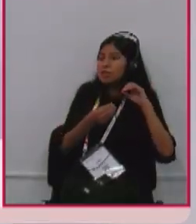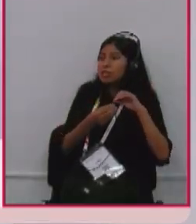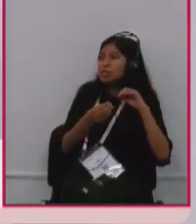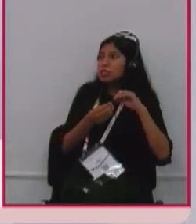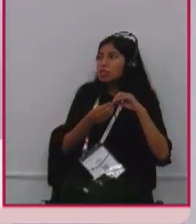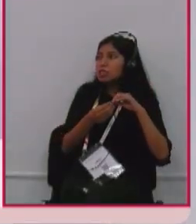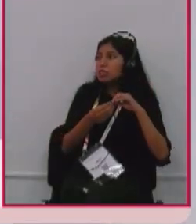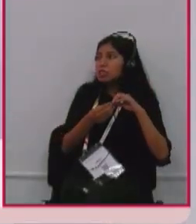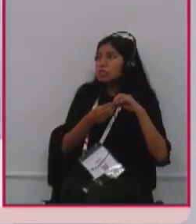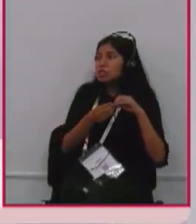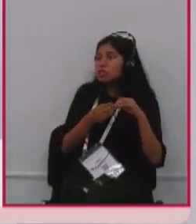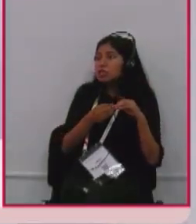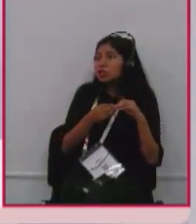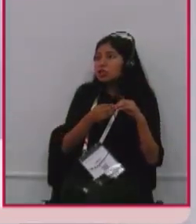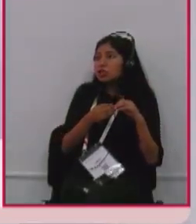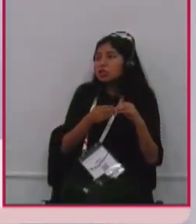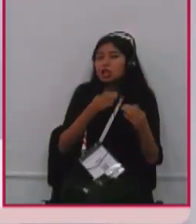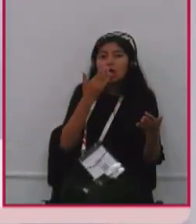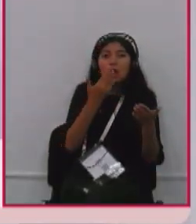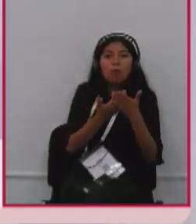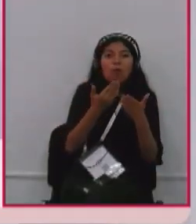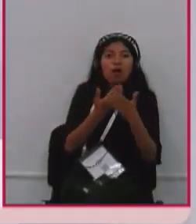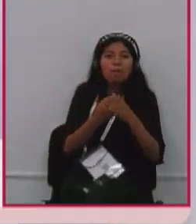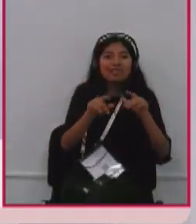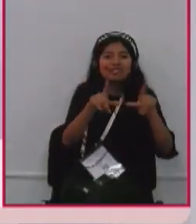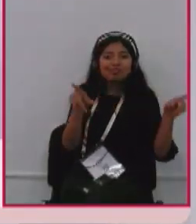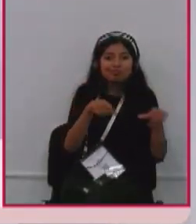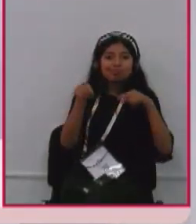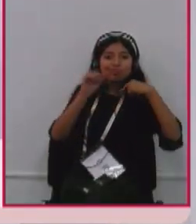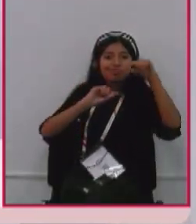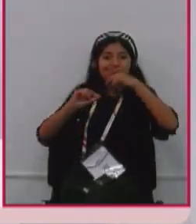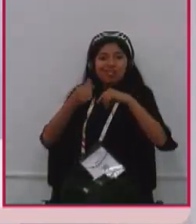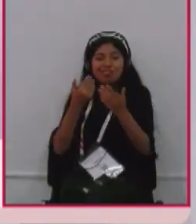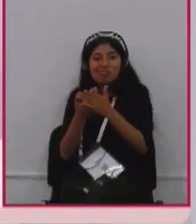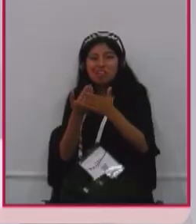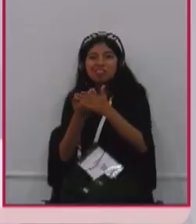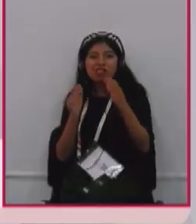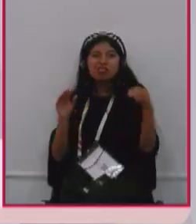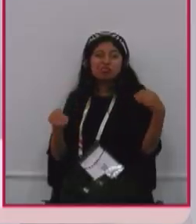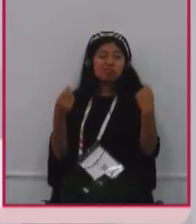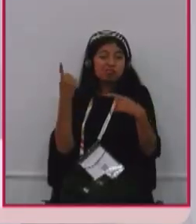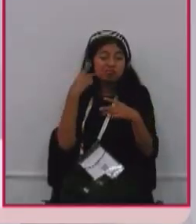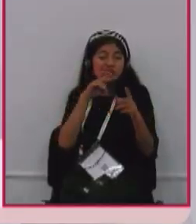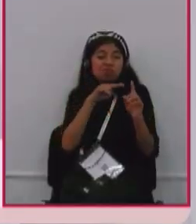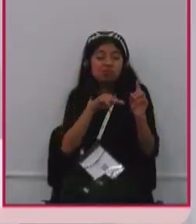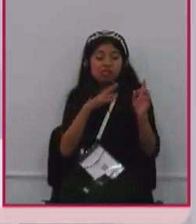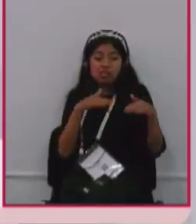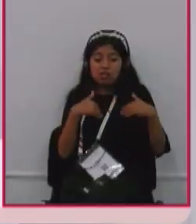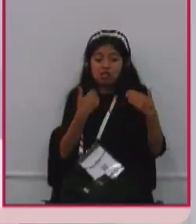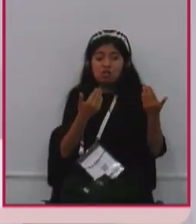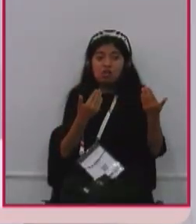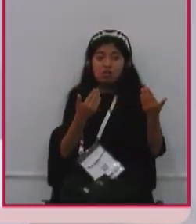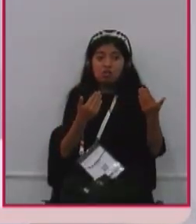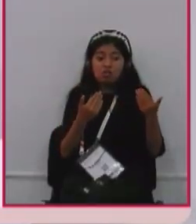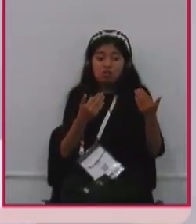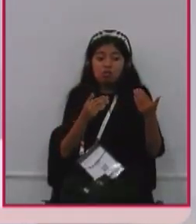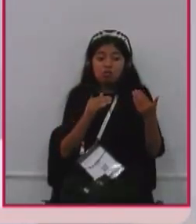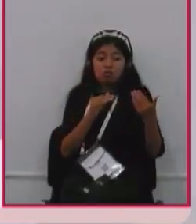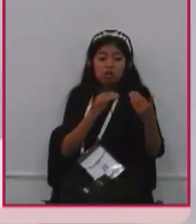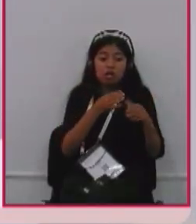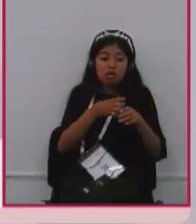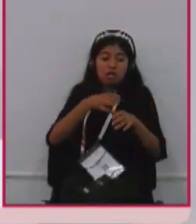sobre las pruebas de laboratorio que deben hacerse para ver si es posible aplicar una Jameson